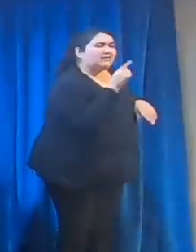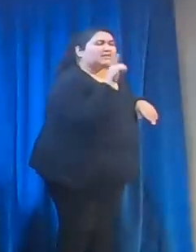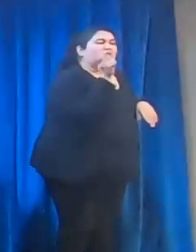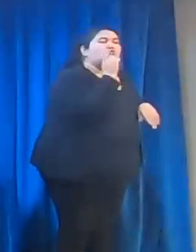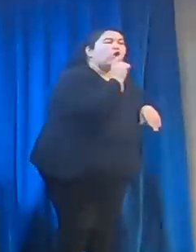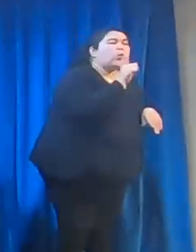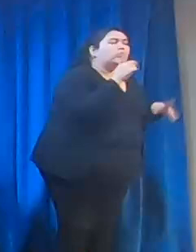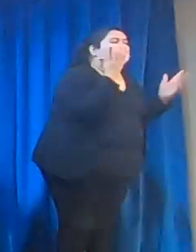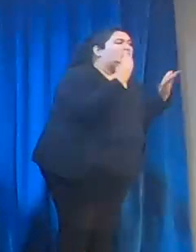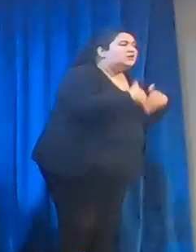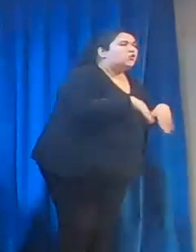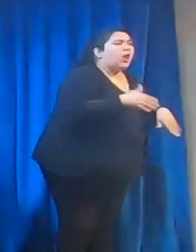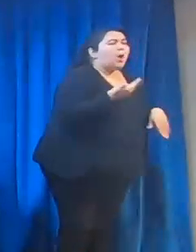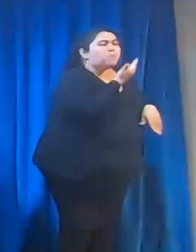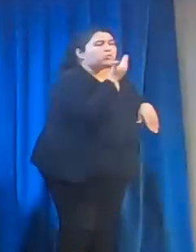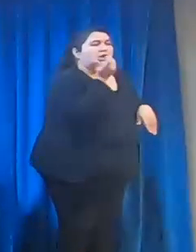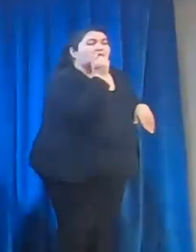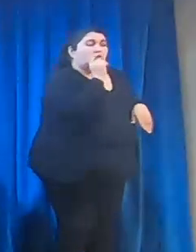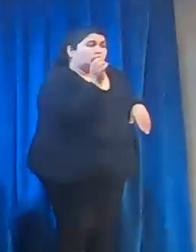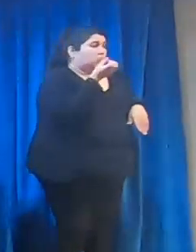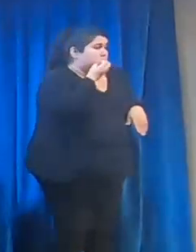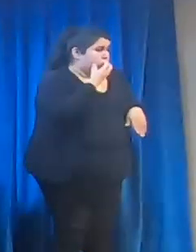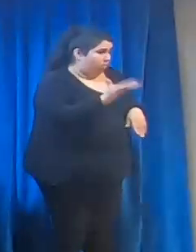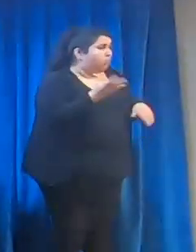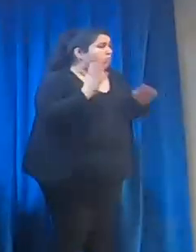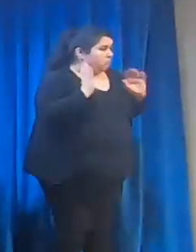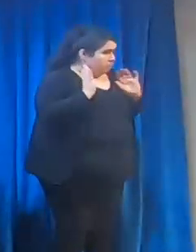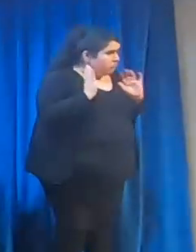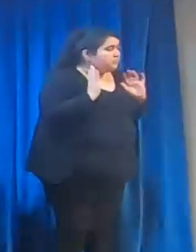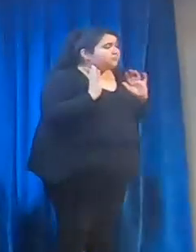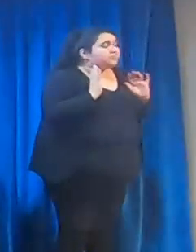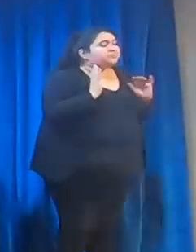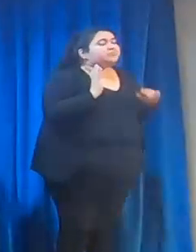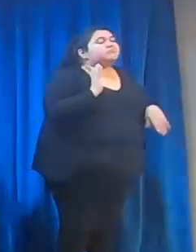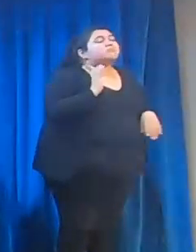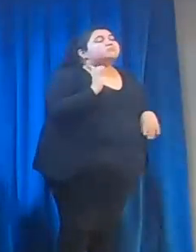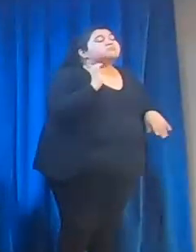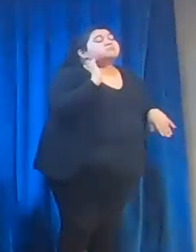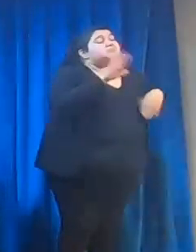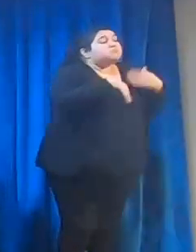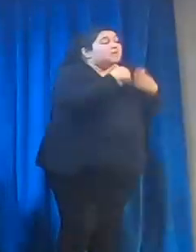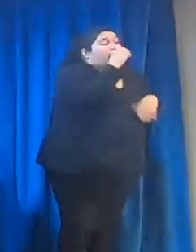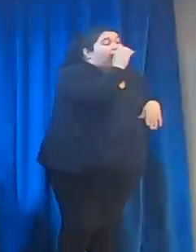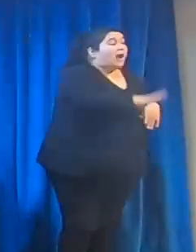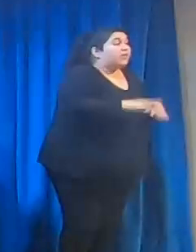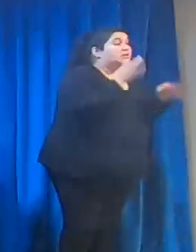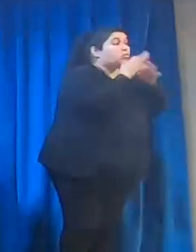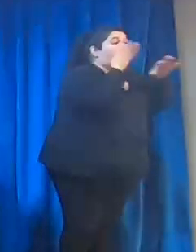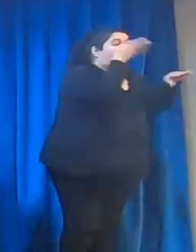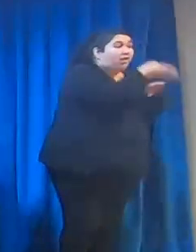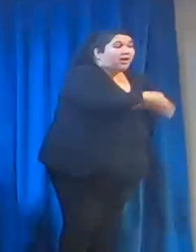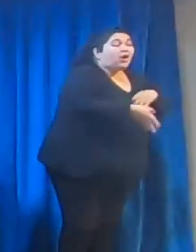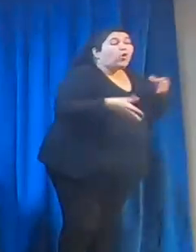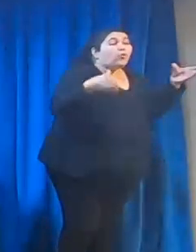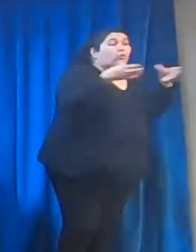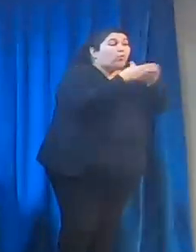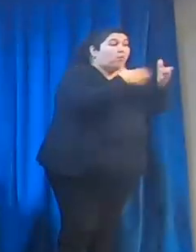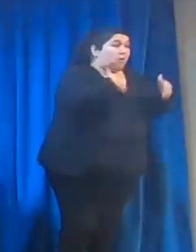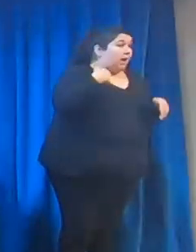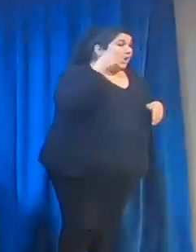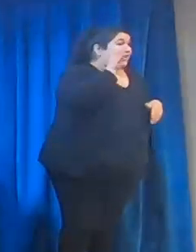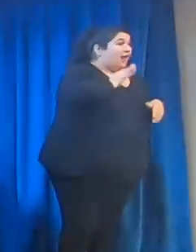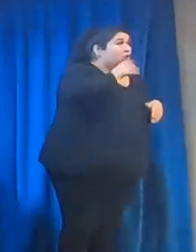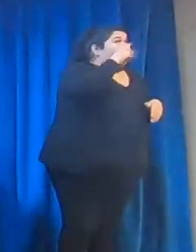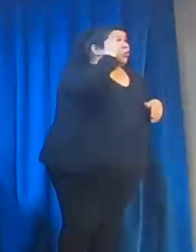el color rosa y las muñecas y lo decía. Y rápidamente en el jardín yo me encontré un grupito de mamás, año